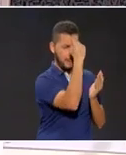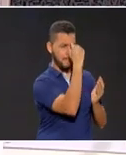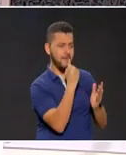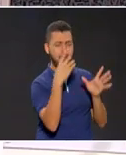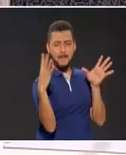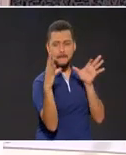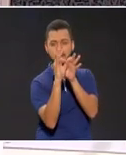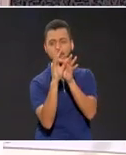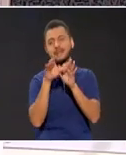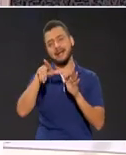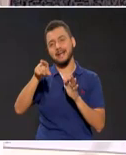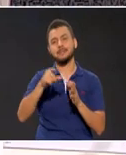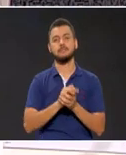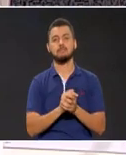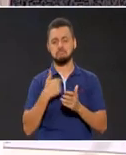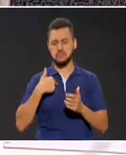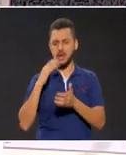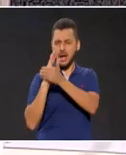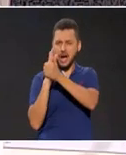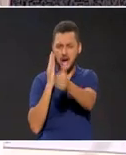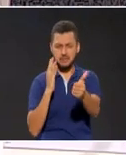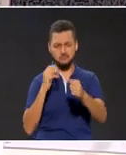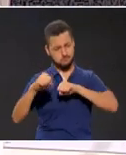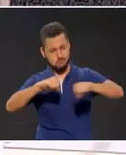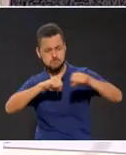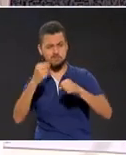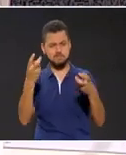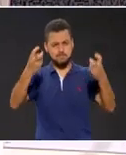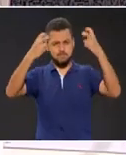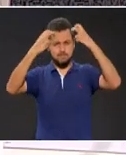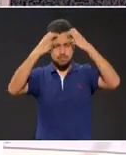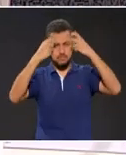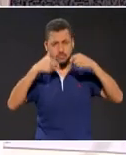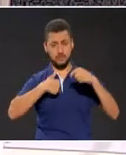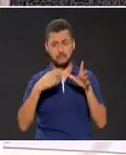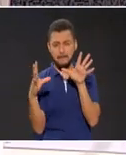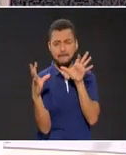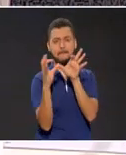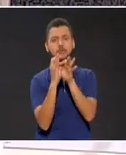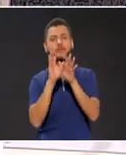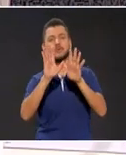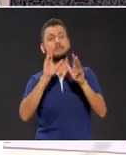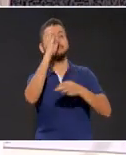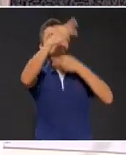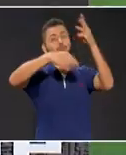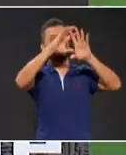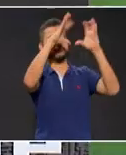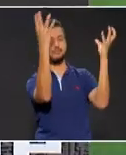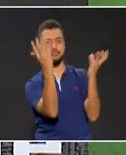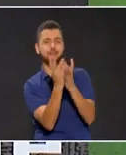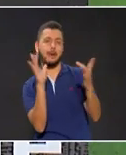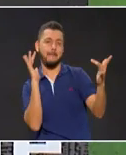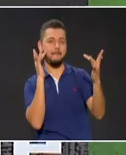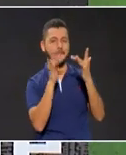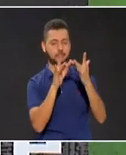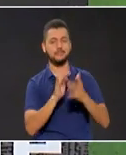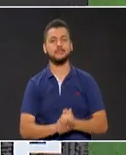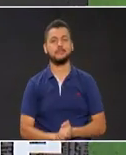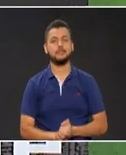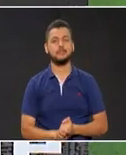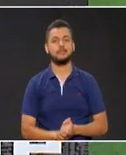tiene las capacidades, tiene el talento, tenemos todo el conocimiento y ahí estaremos conectados con el mundo internacional. Muy bien, recuerden que